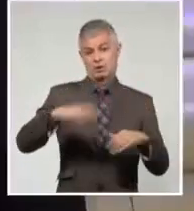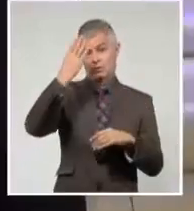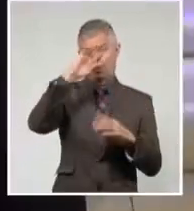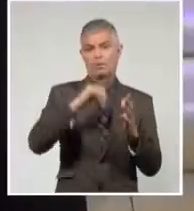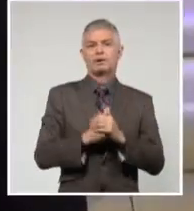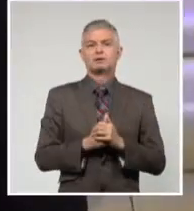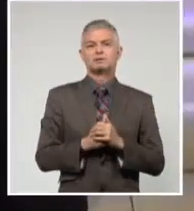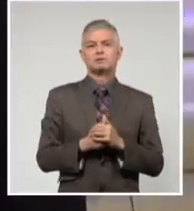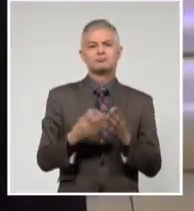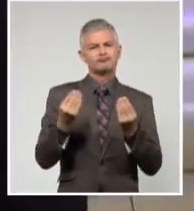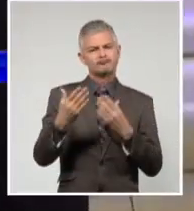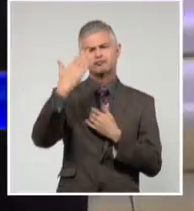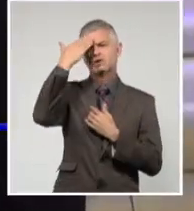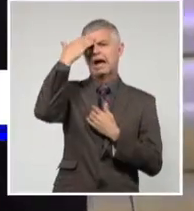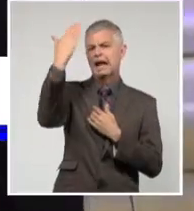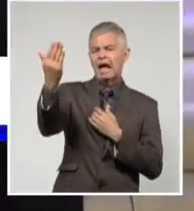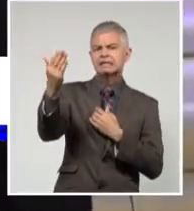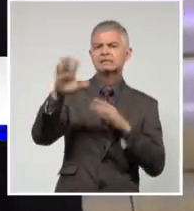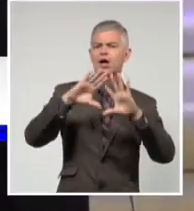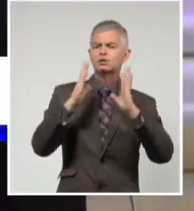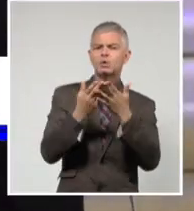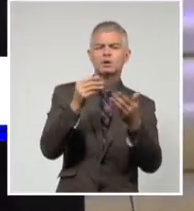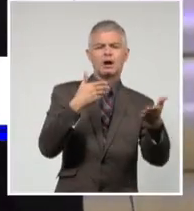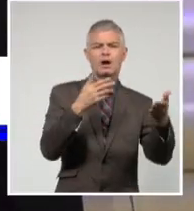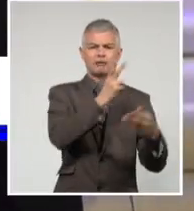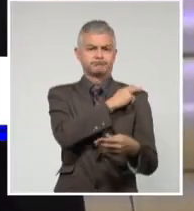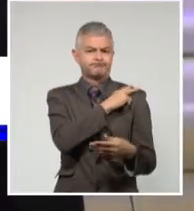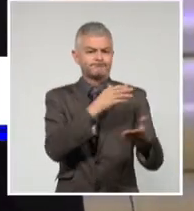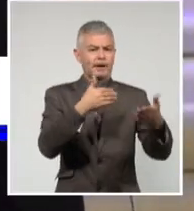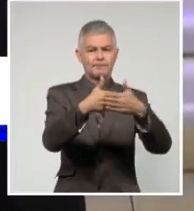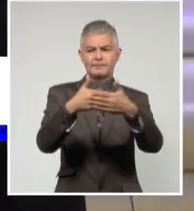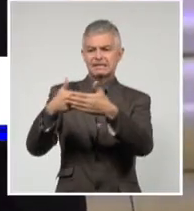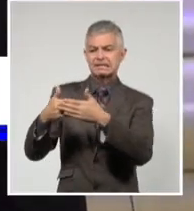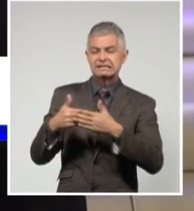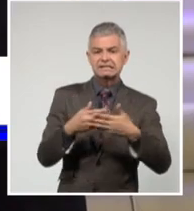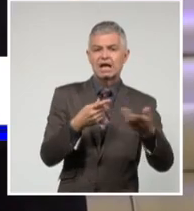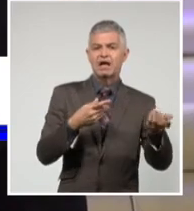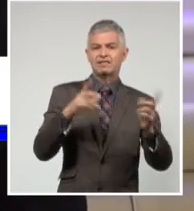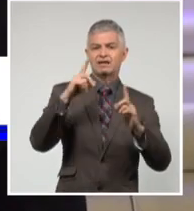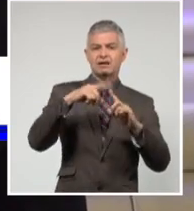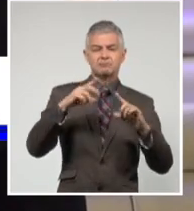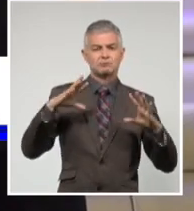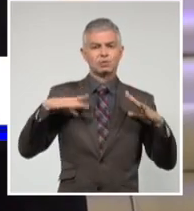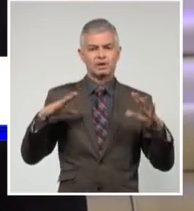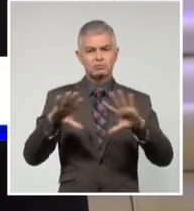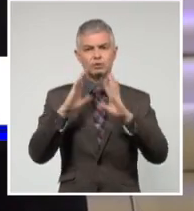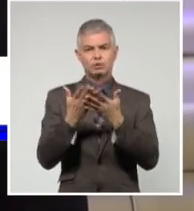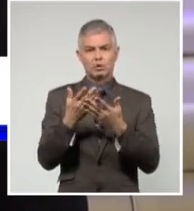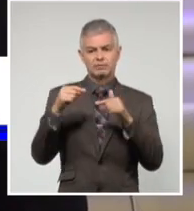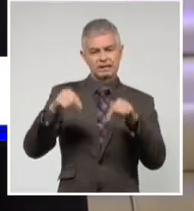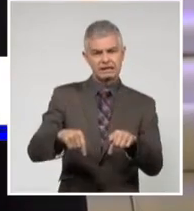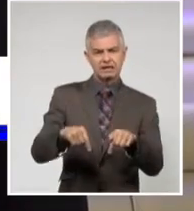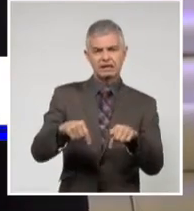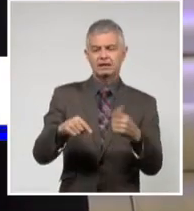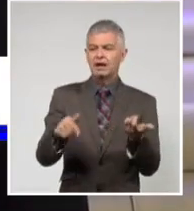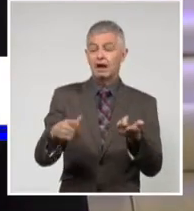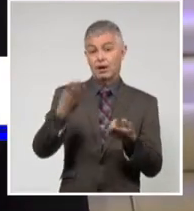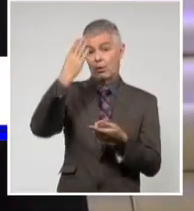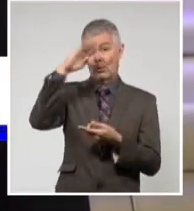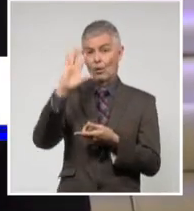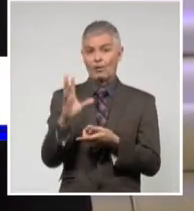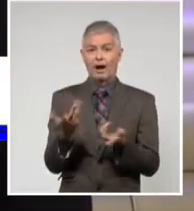gracias, amigos agentes de viajes, por estar aquí, por ver esta isla tan maravillosa que es